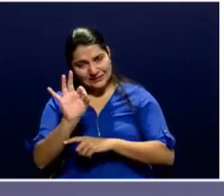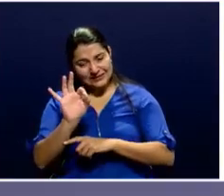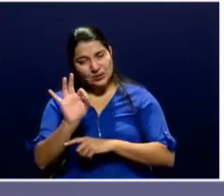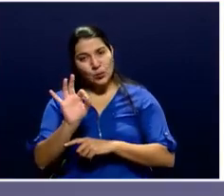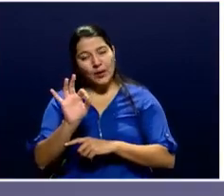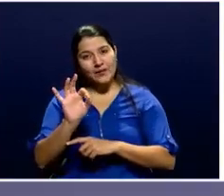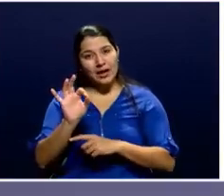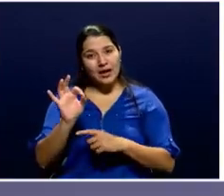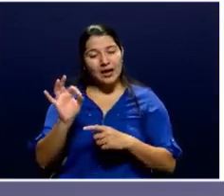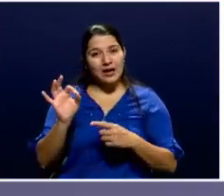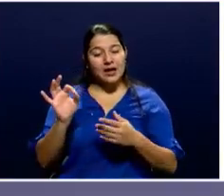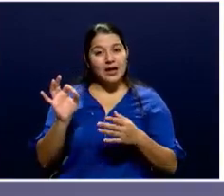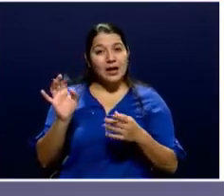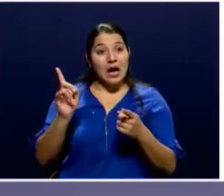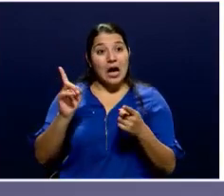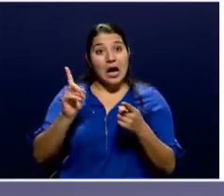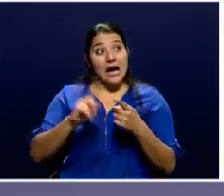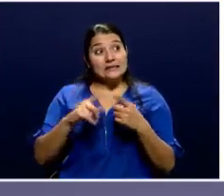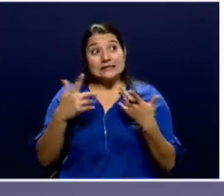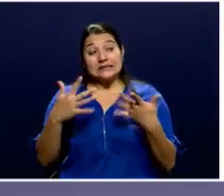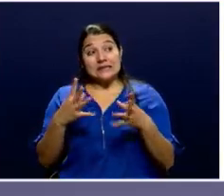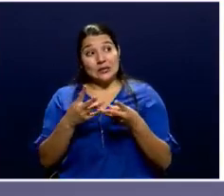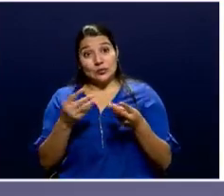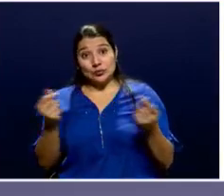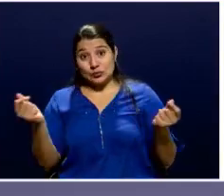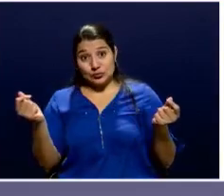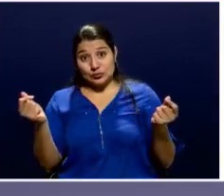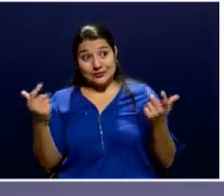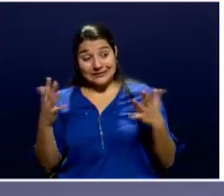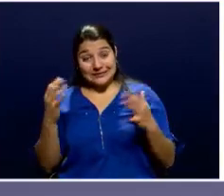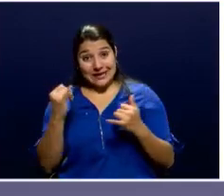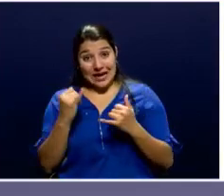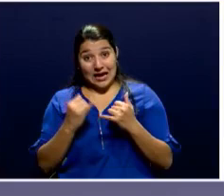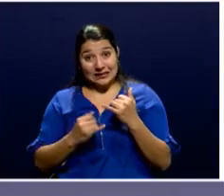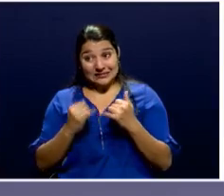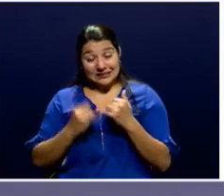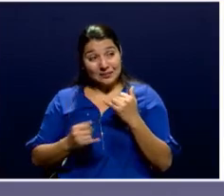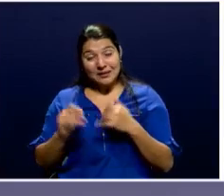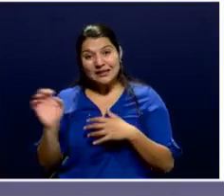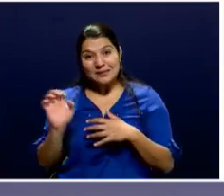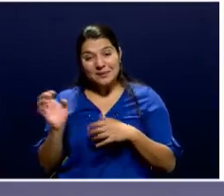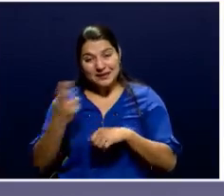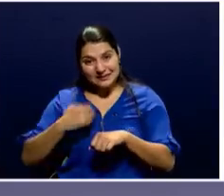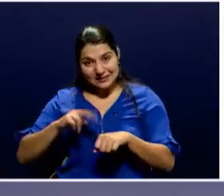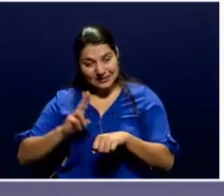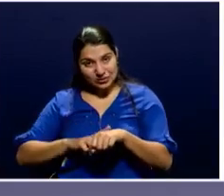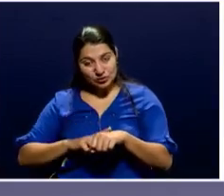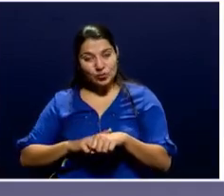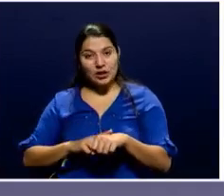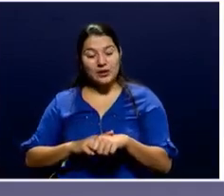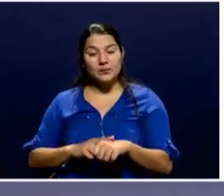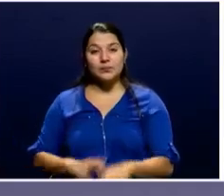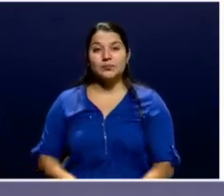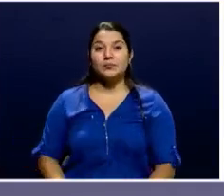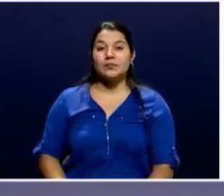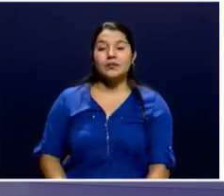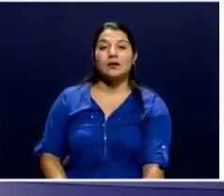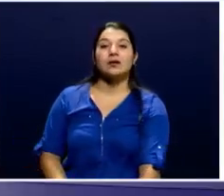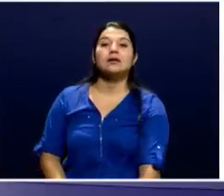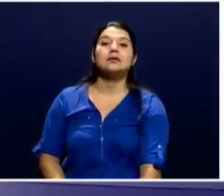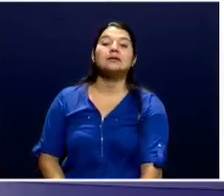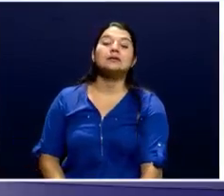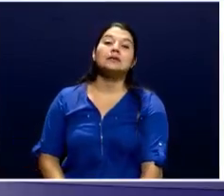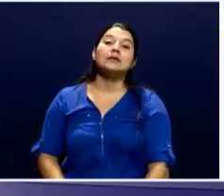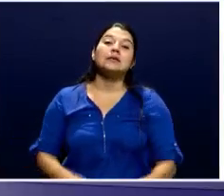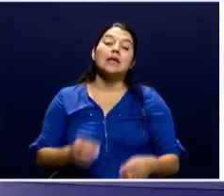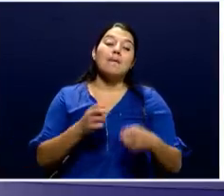darse hasta que pasemos a esa fase de pequeños focos que hay que ir vigilando, del problema